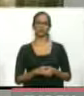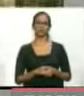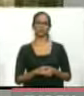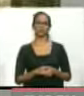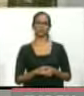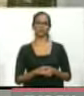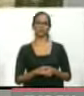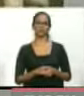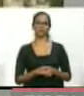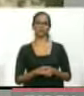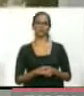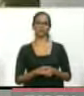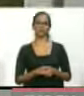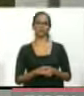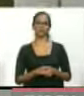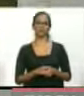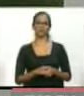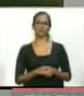sí